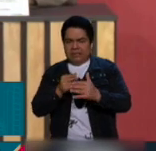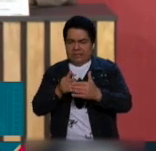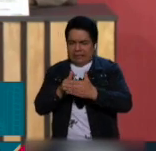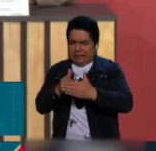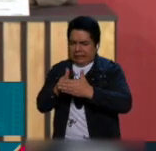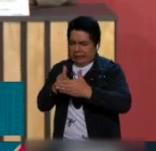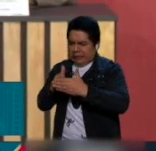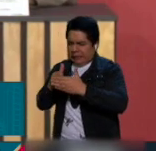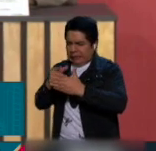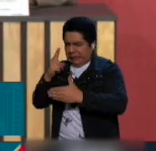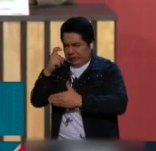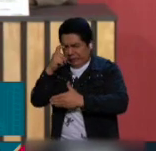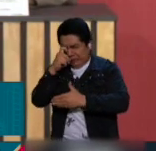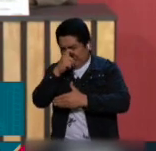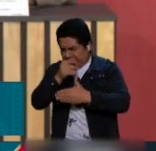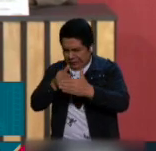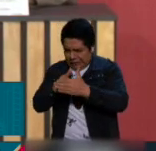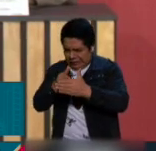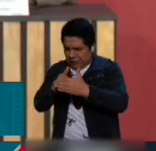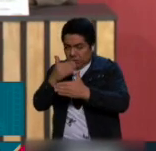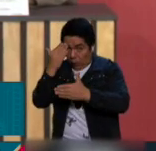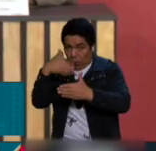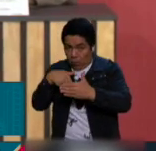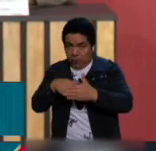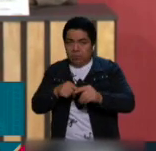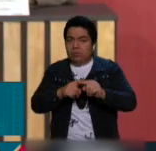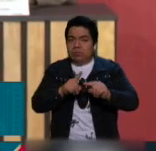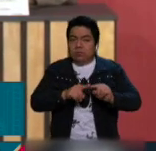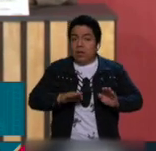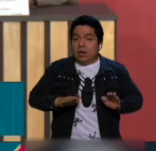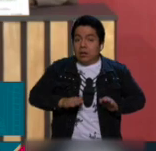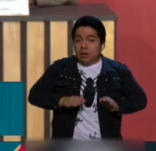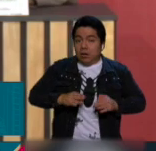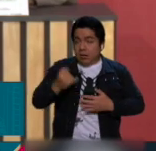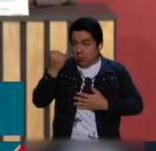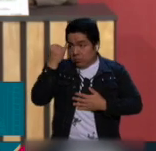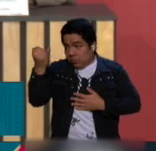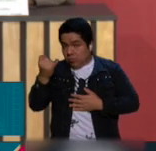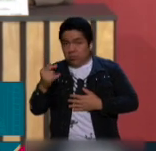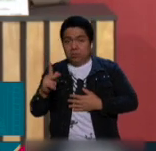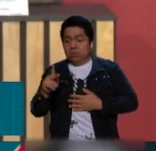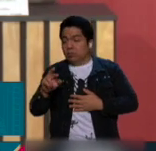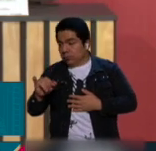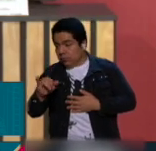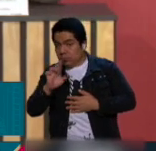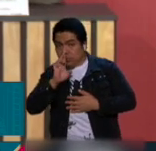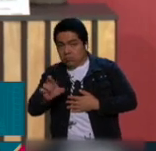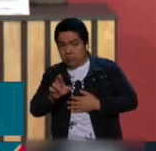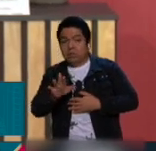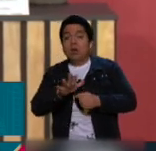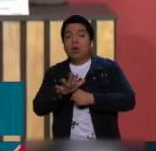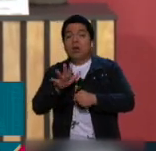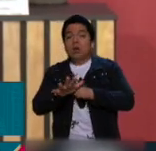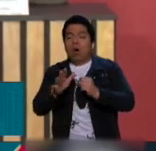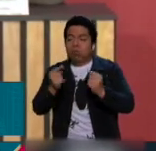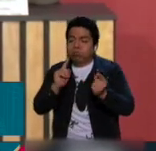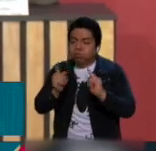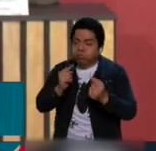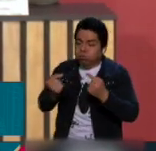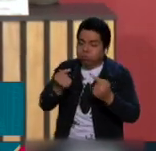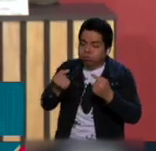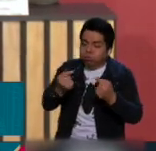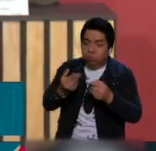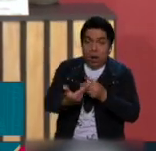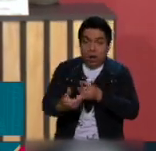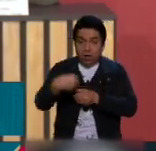más complejos. Está claro que las posturas, las propuestas y las respuestas del PRI deben de venir del diálogo, de la